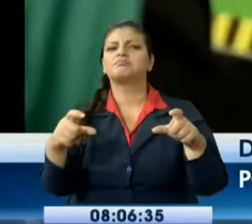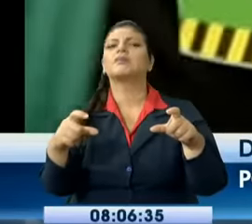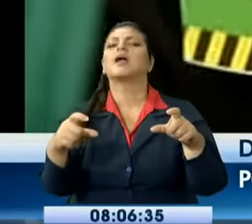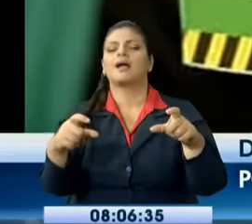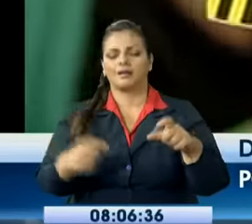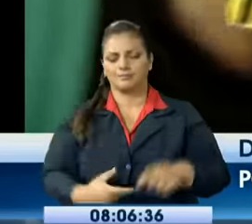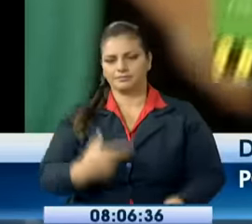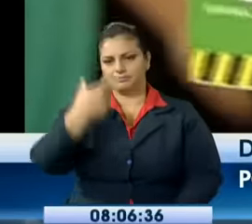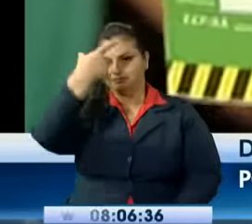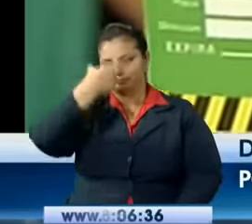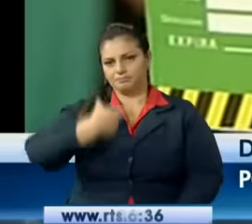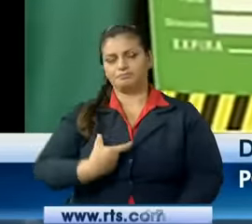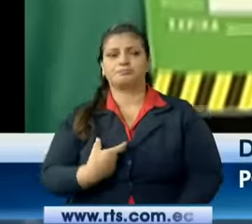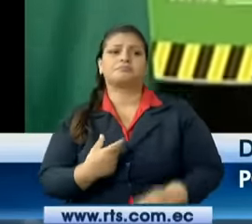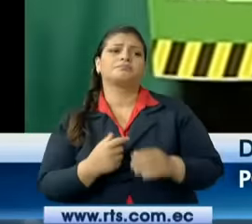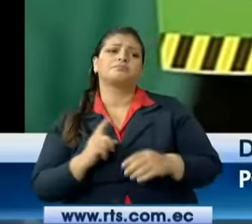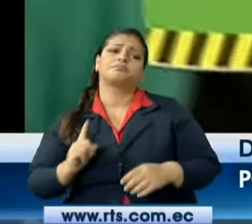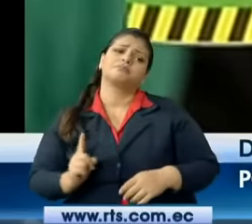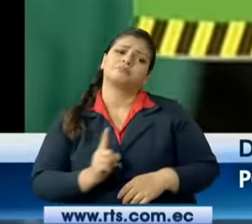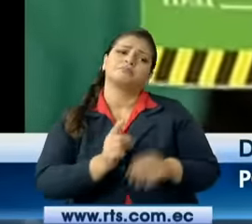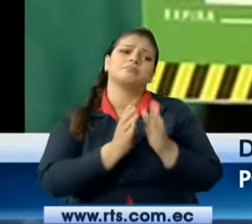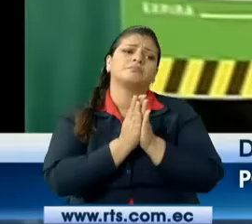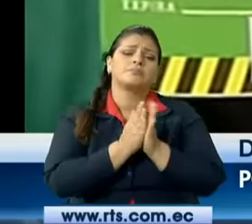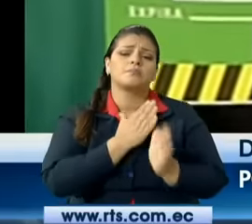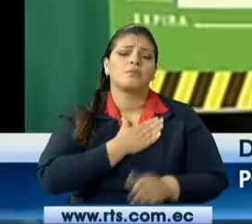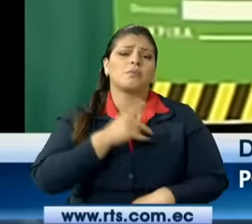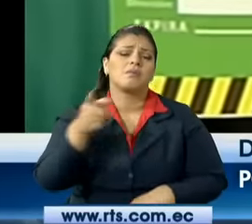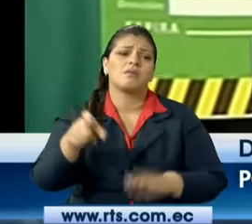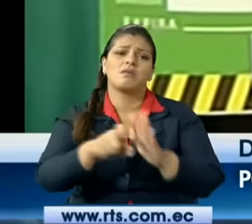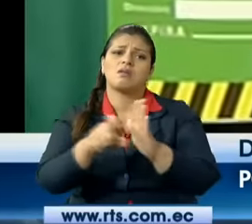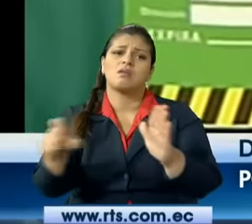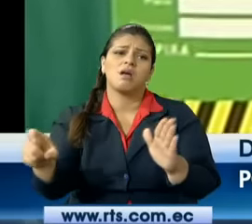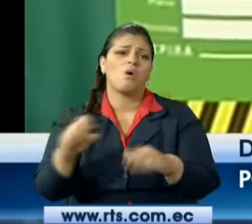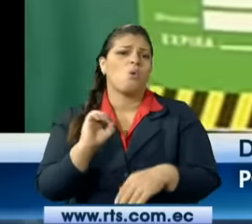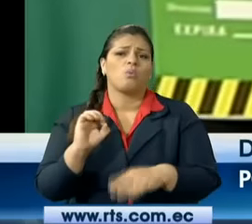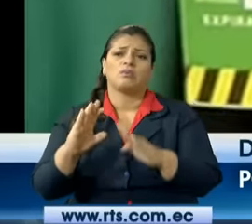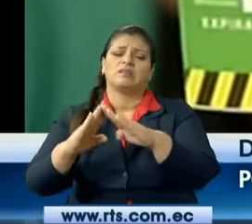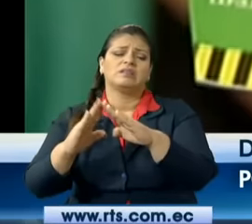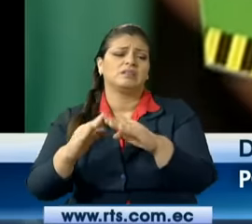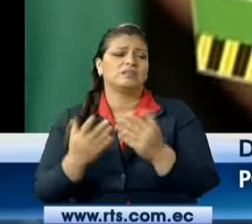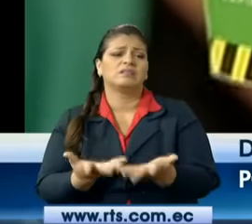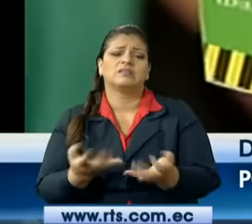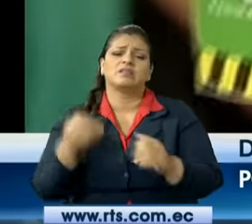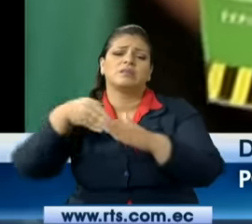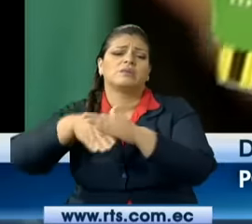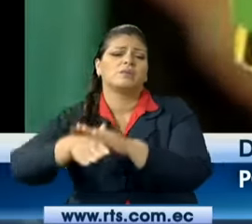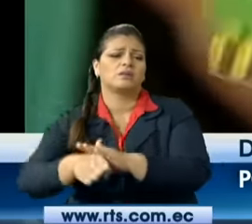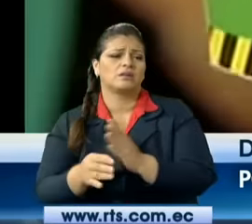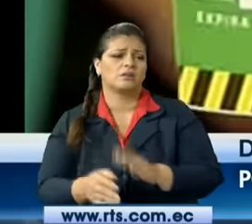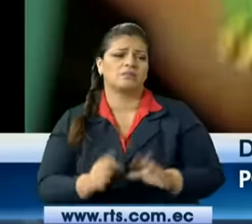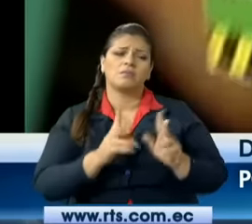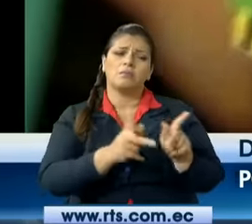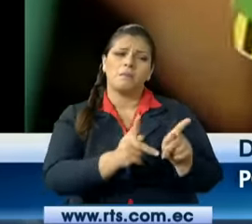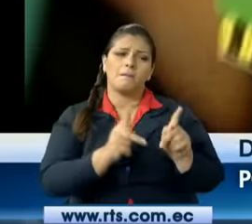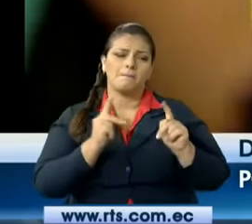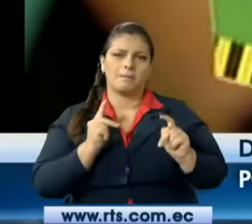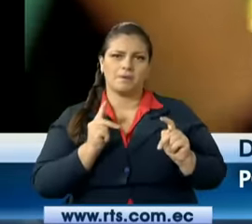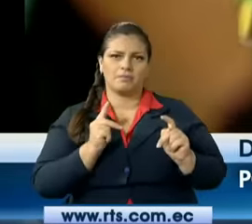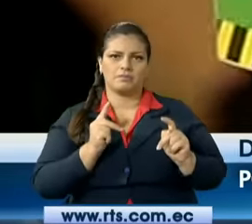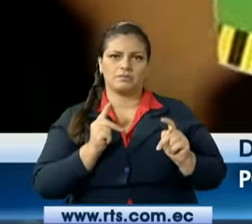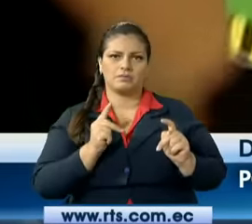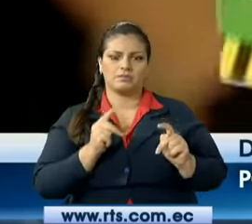poder ingresar hasta la zona cero, distribuida o dividida en tres fases, fase 1, fase 2 y fase 3.